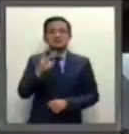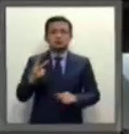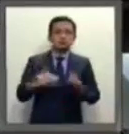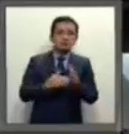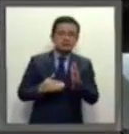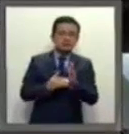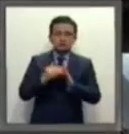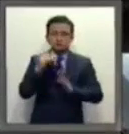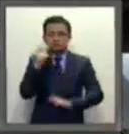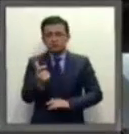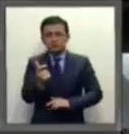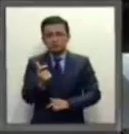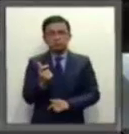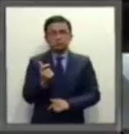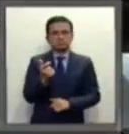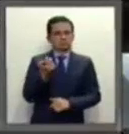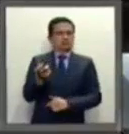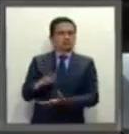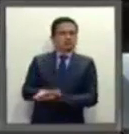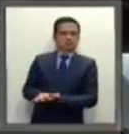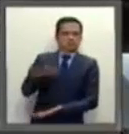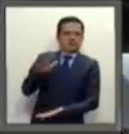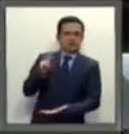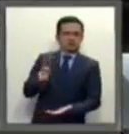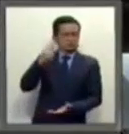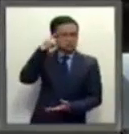222.000.000.000 de pesos que en su mayor parte